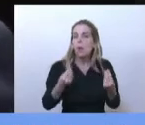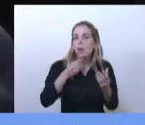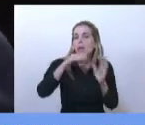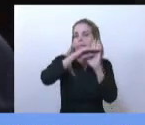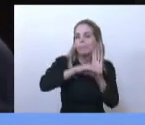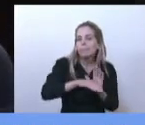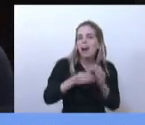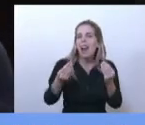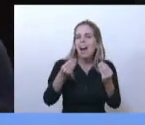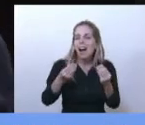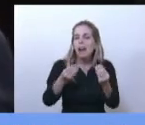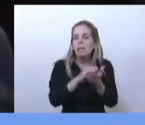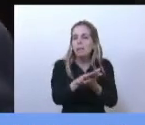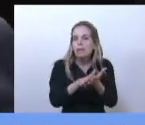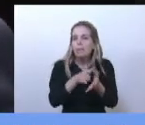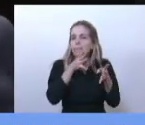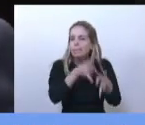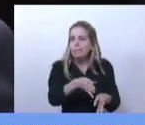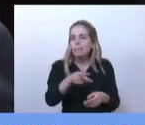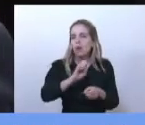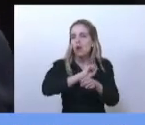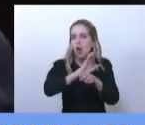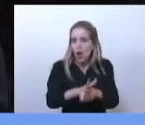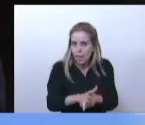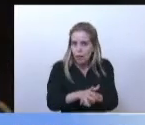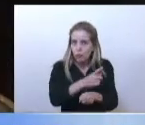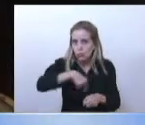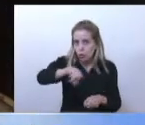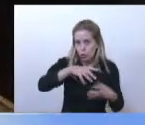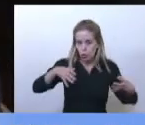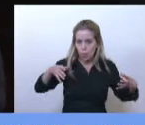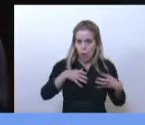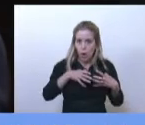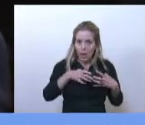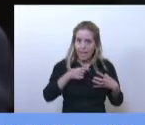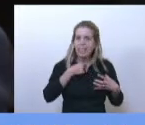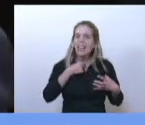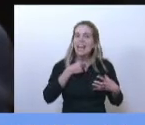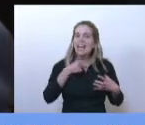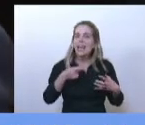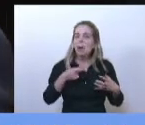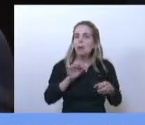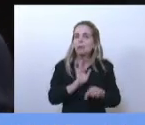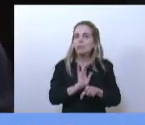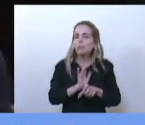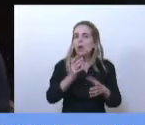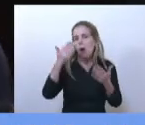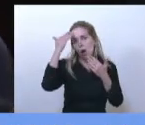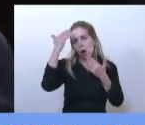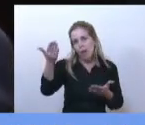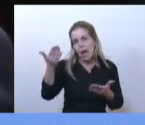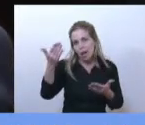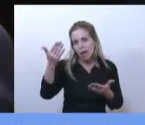combatir este virus y queremos desde nuestro bloque rendir un homenaje